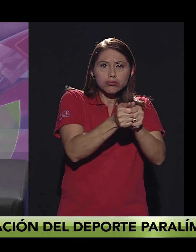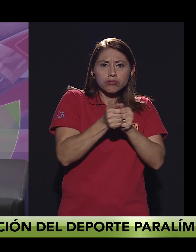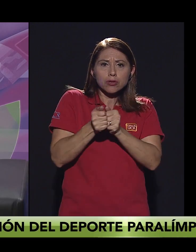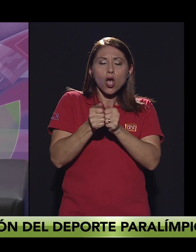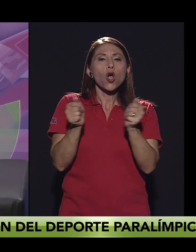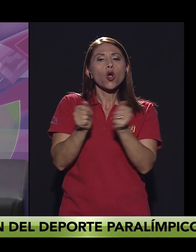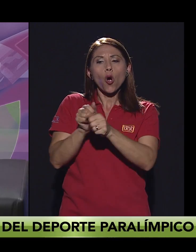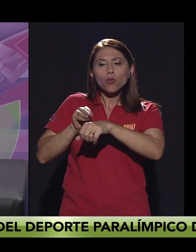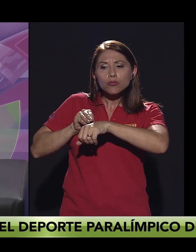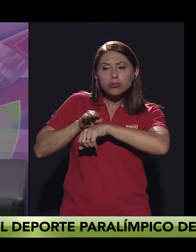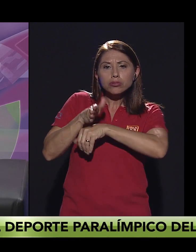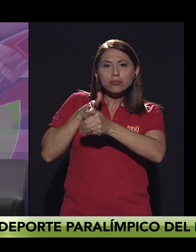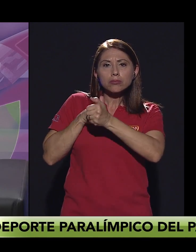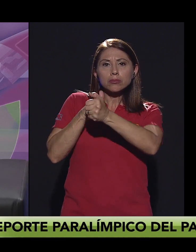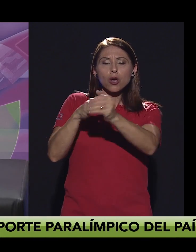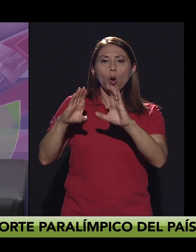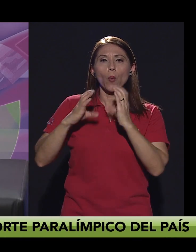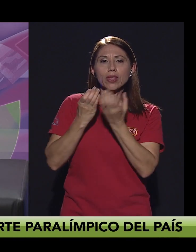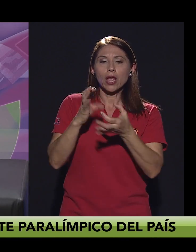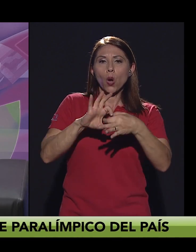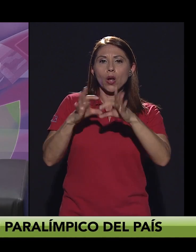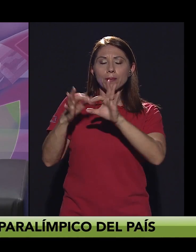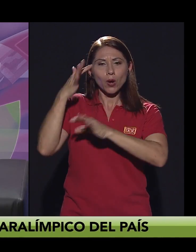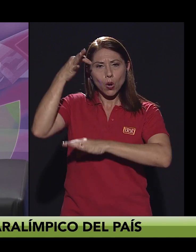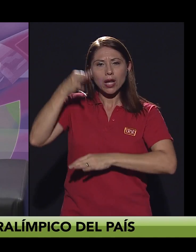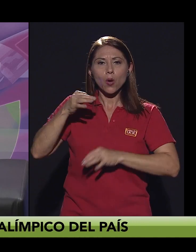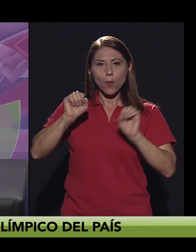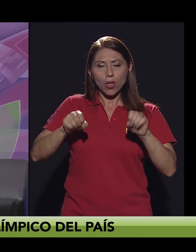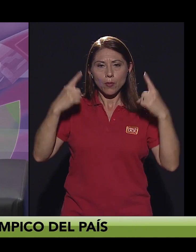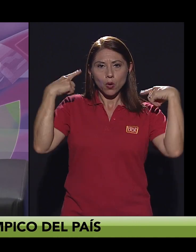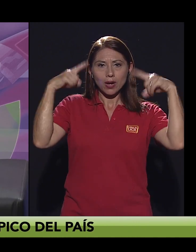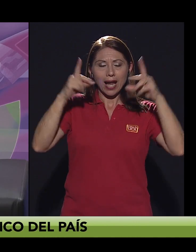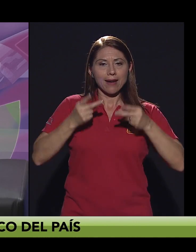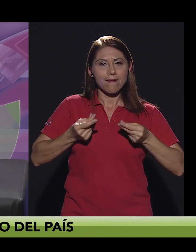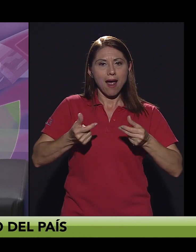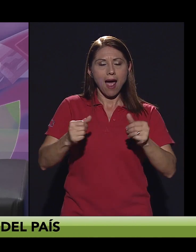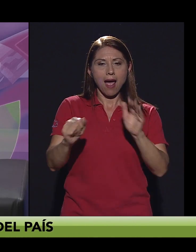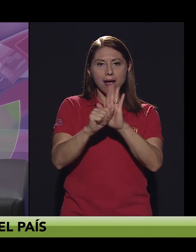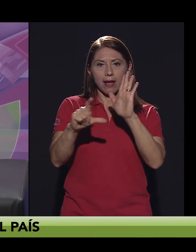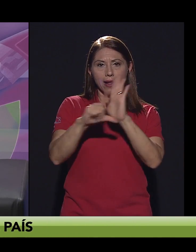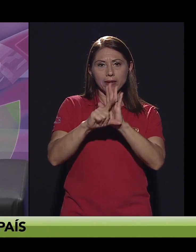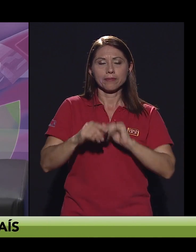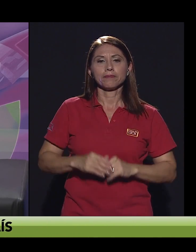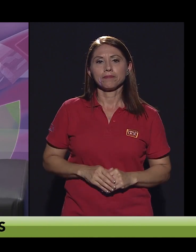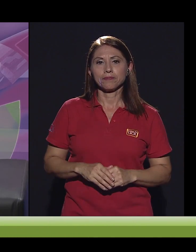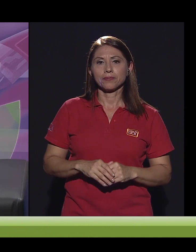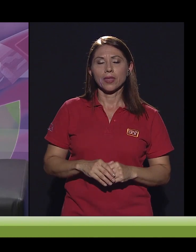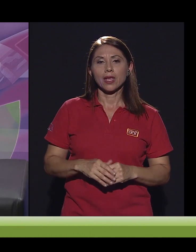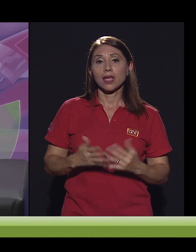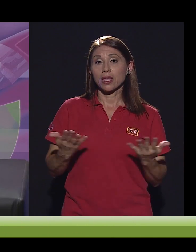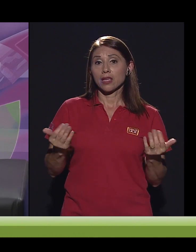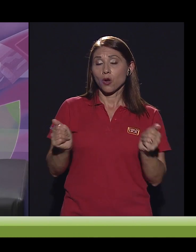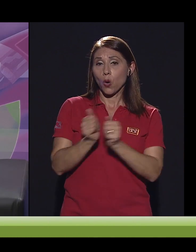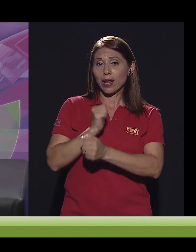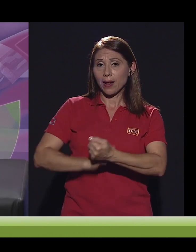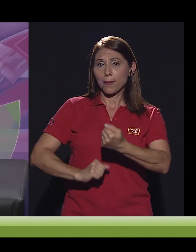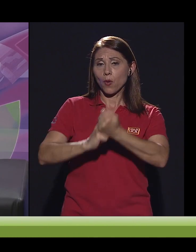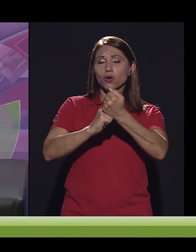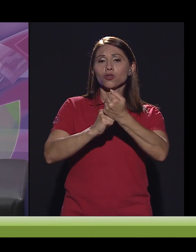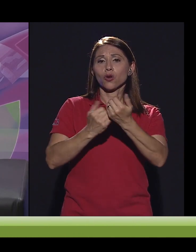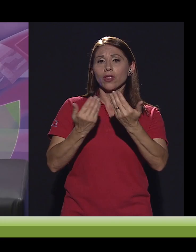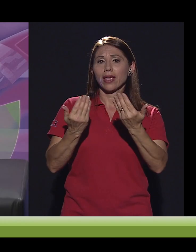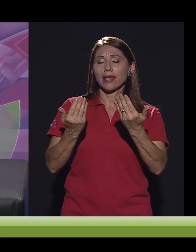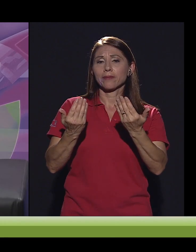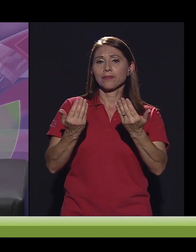la orientación del Comité Olímpico, creo que lo podemos lograr rápidamente en la Asamblea Legislativa. Y con el